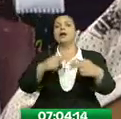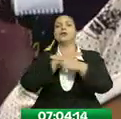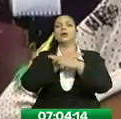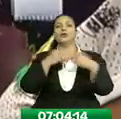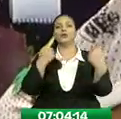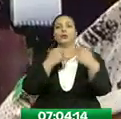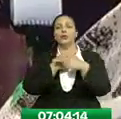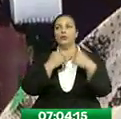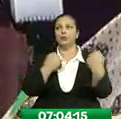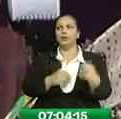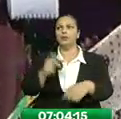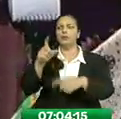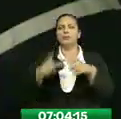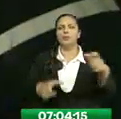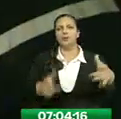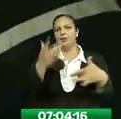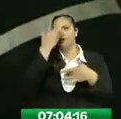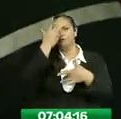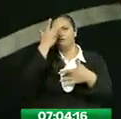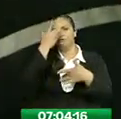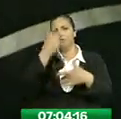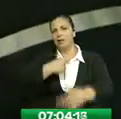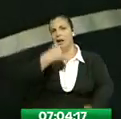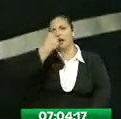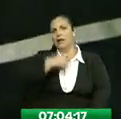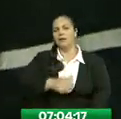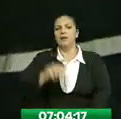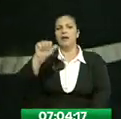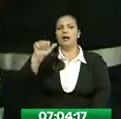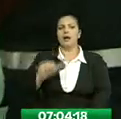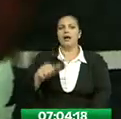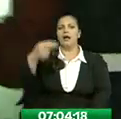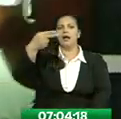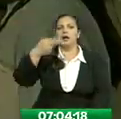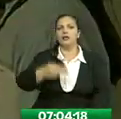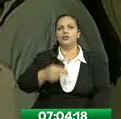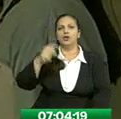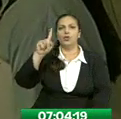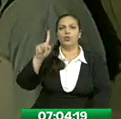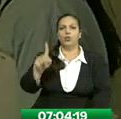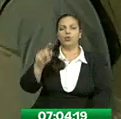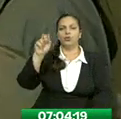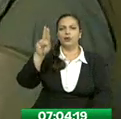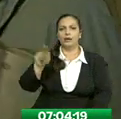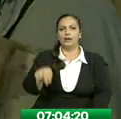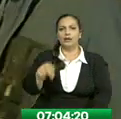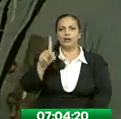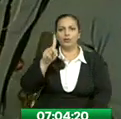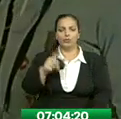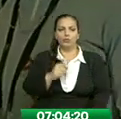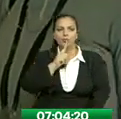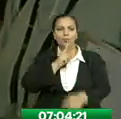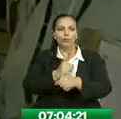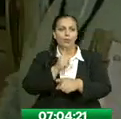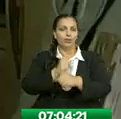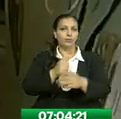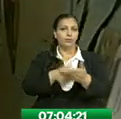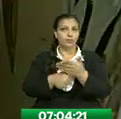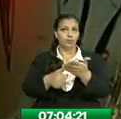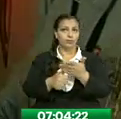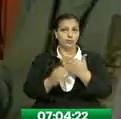del AH1N1. Por ese motivo, el Ministerio de Salud Pública emprende acciones con miras a combatir